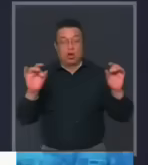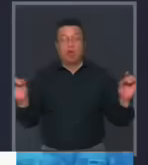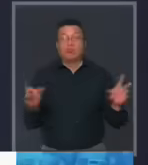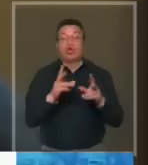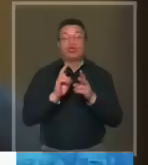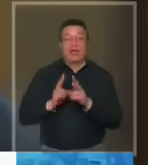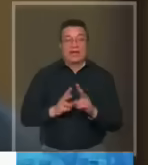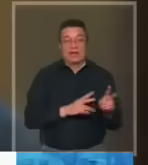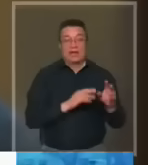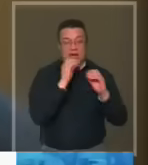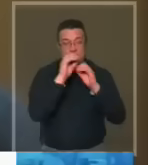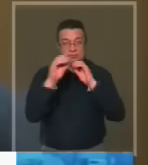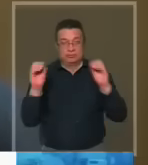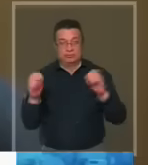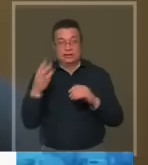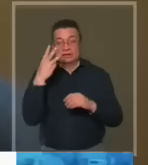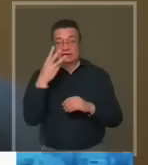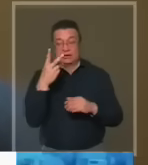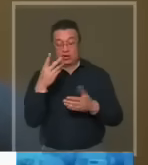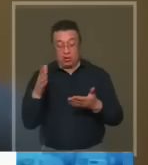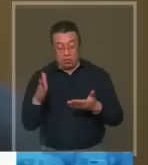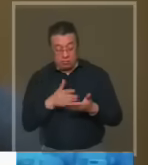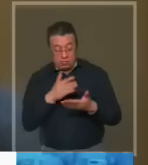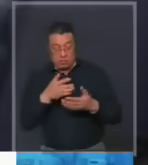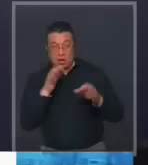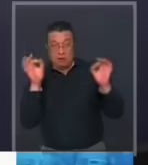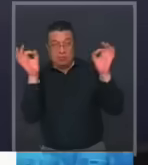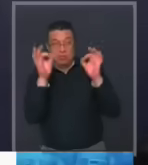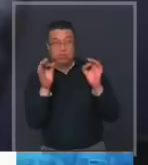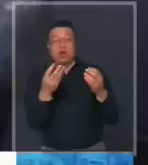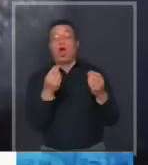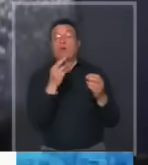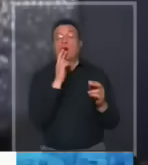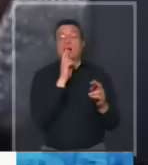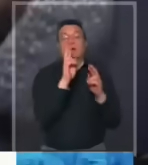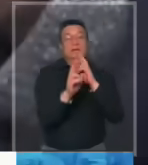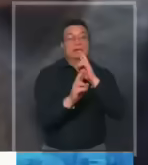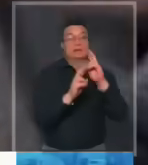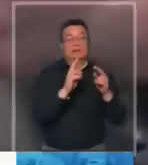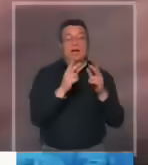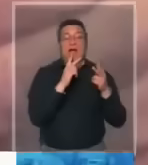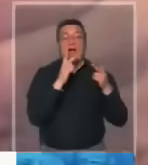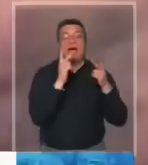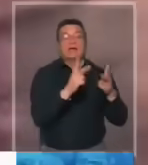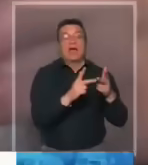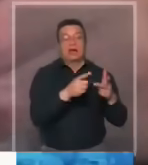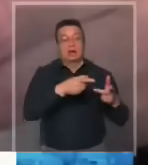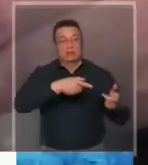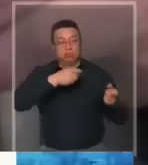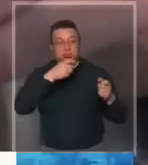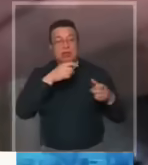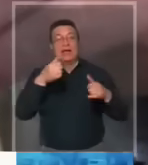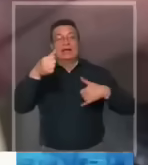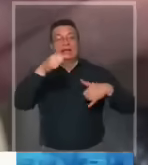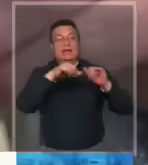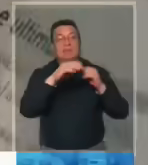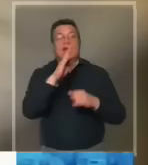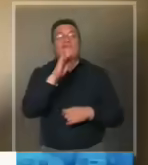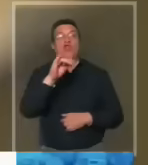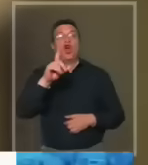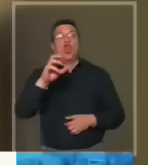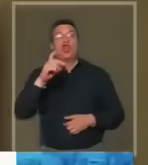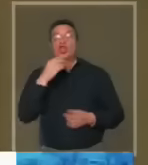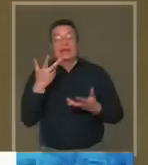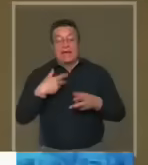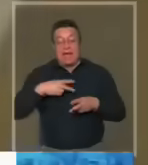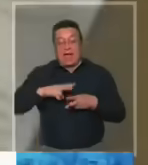guerra. En 32 páginas explica cómo responder a un ataque con armas nucleares, químicas o biológicas, y